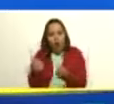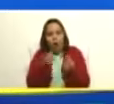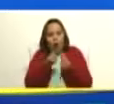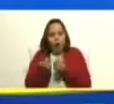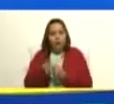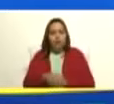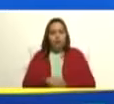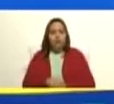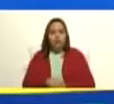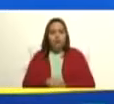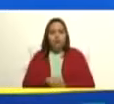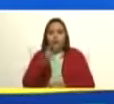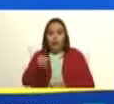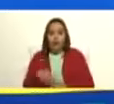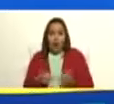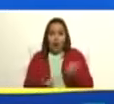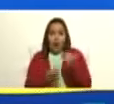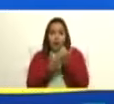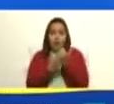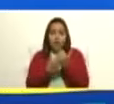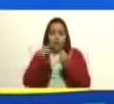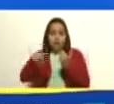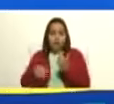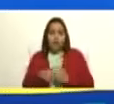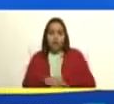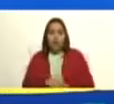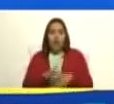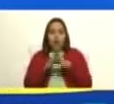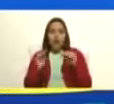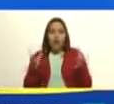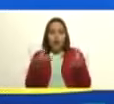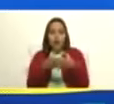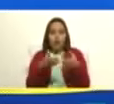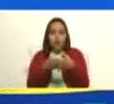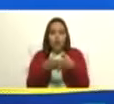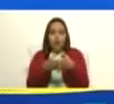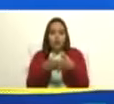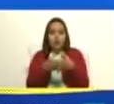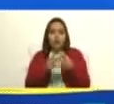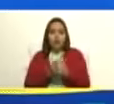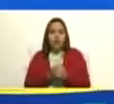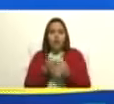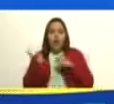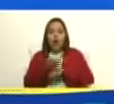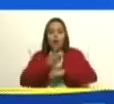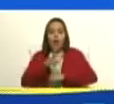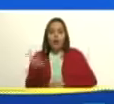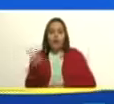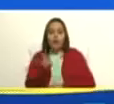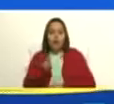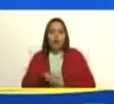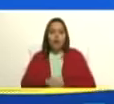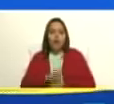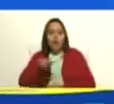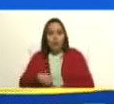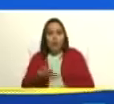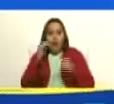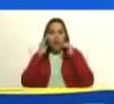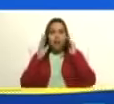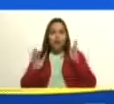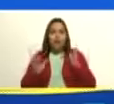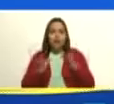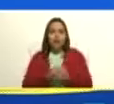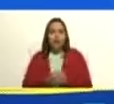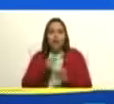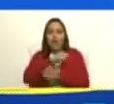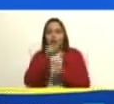aquí también nos acompaña todos los organismos del Estado venezolano para abordar las